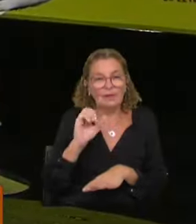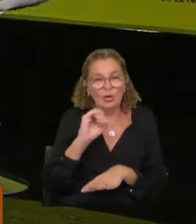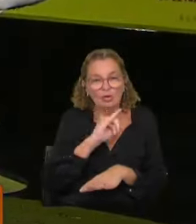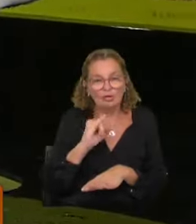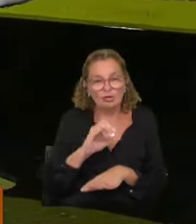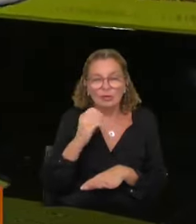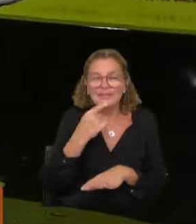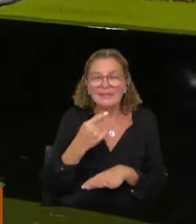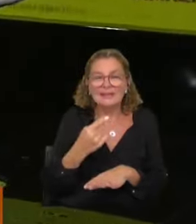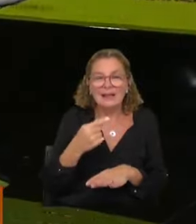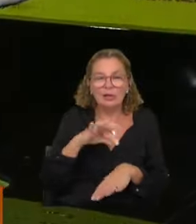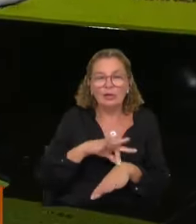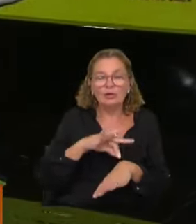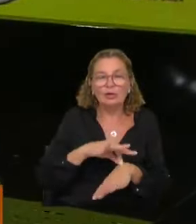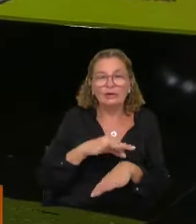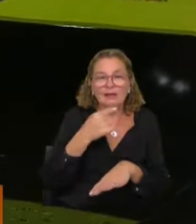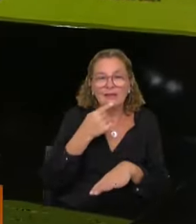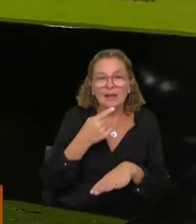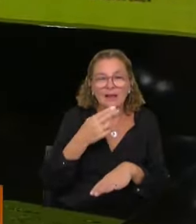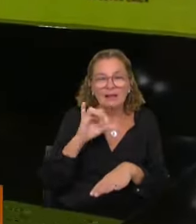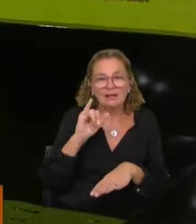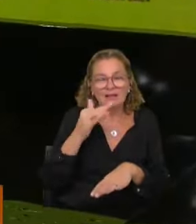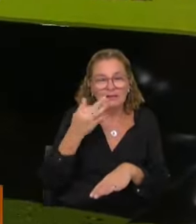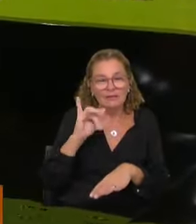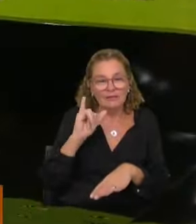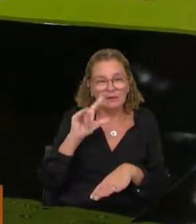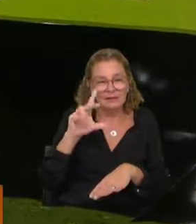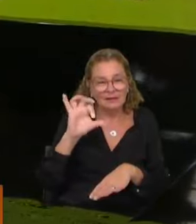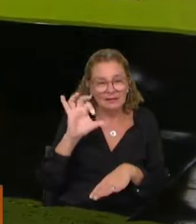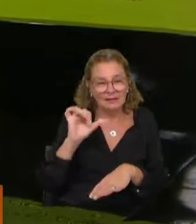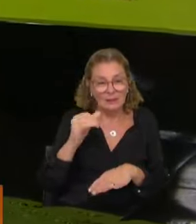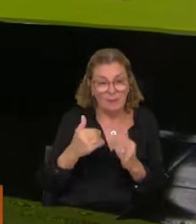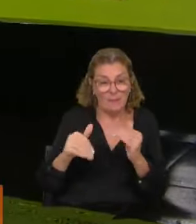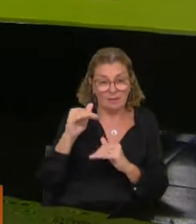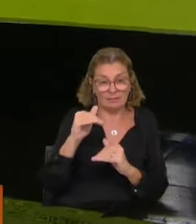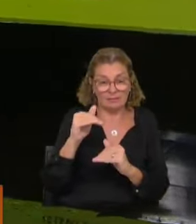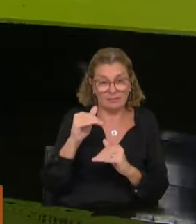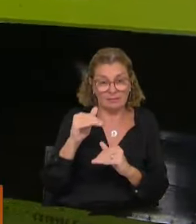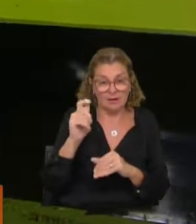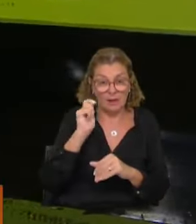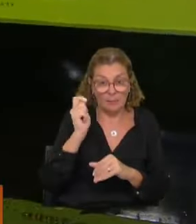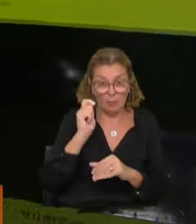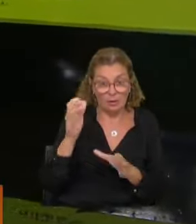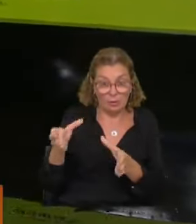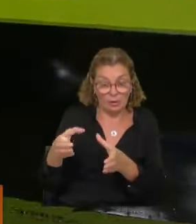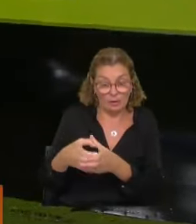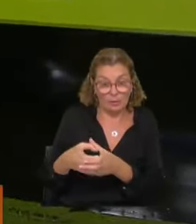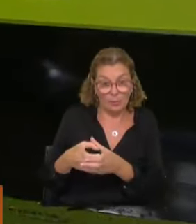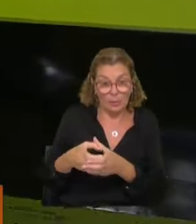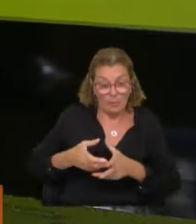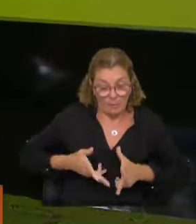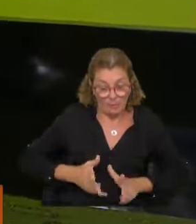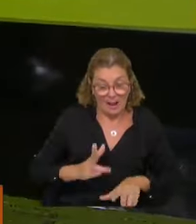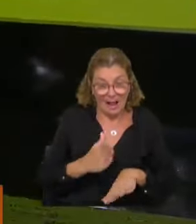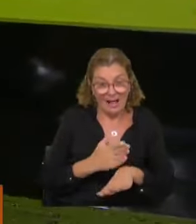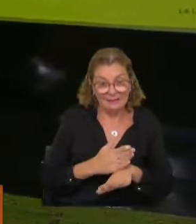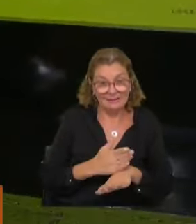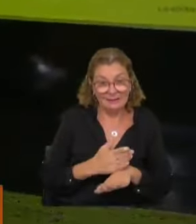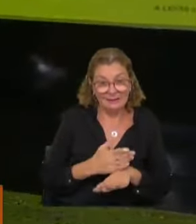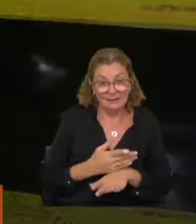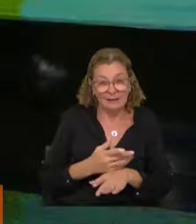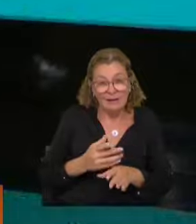ha habido un aumento de sífilis congénita de 2019 a 2020 en el sector público dep parto prematuro y desnutrición fetal